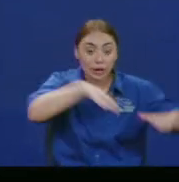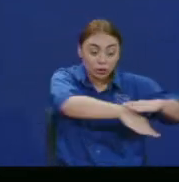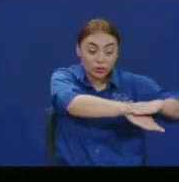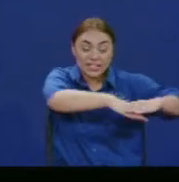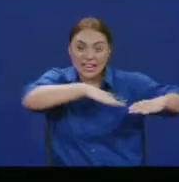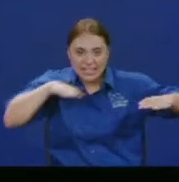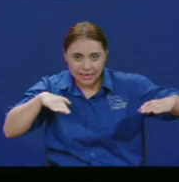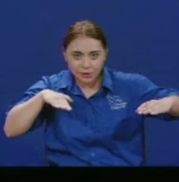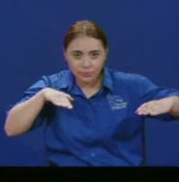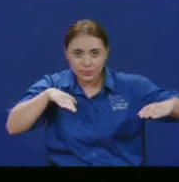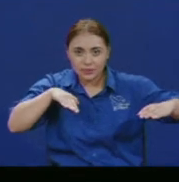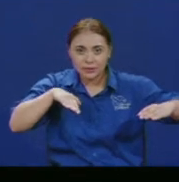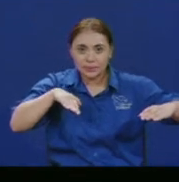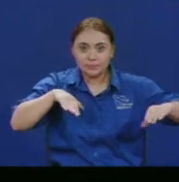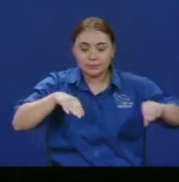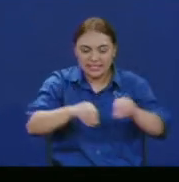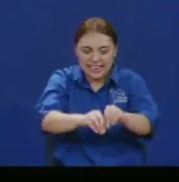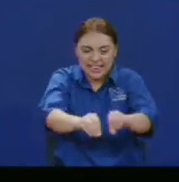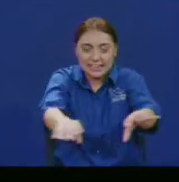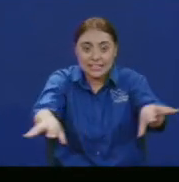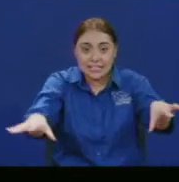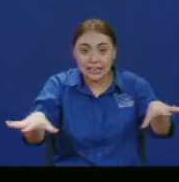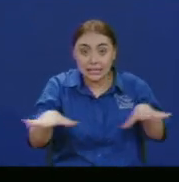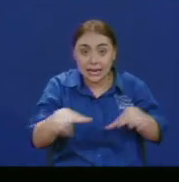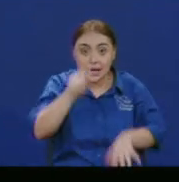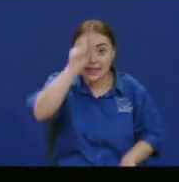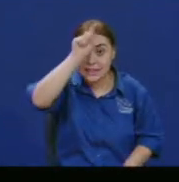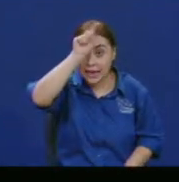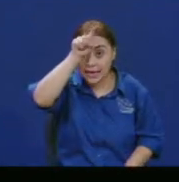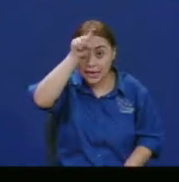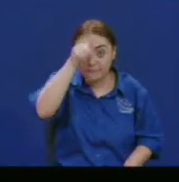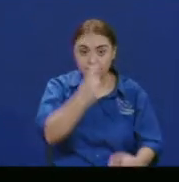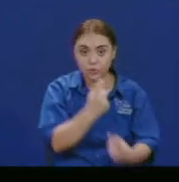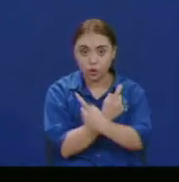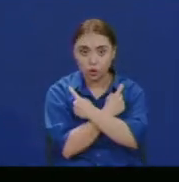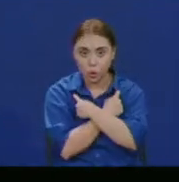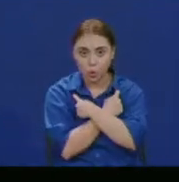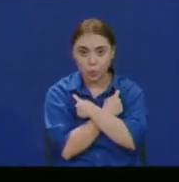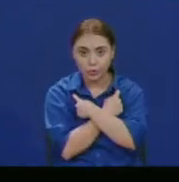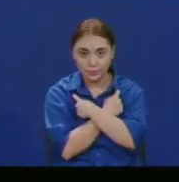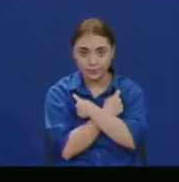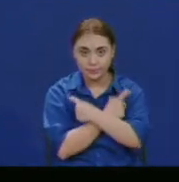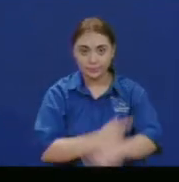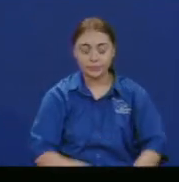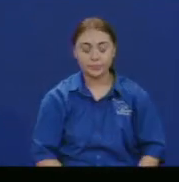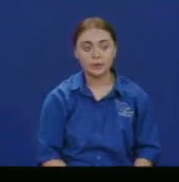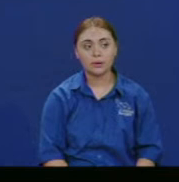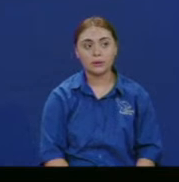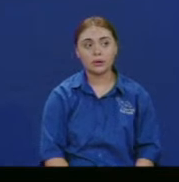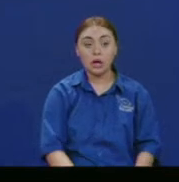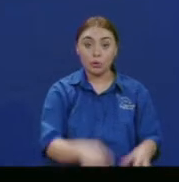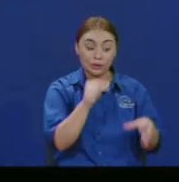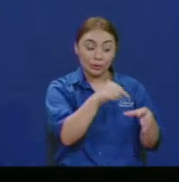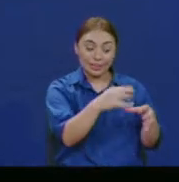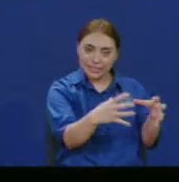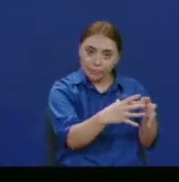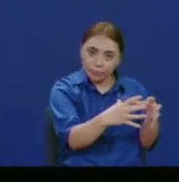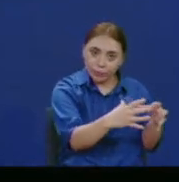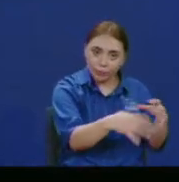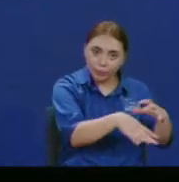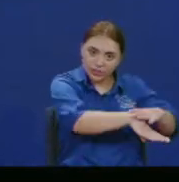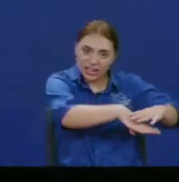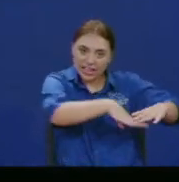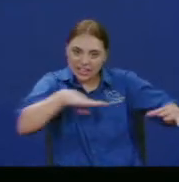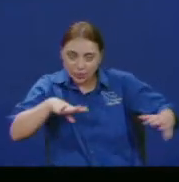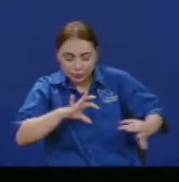les dijo, este será el mes primero, cuando ellos salieron de Egipto, este va a ser su mes primero, que era el mes